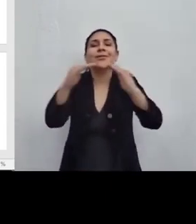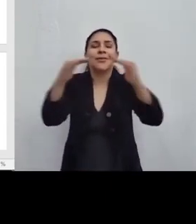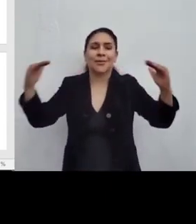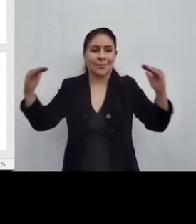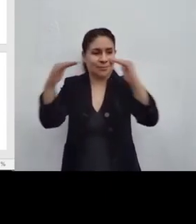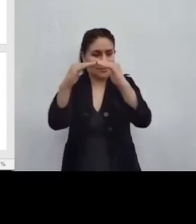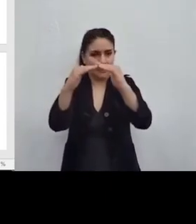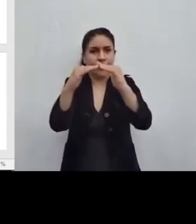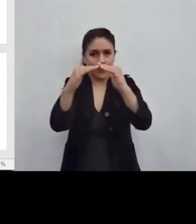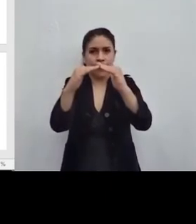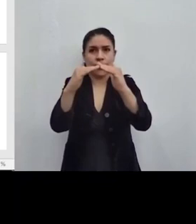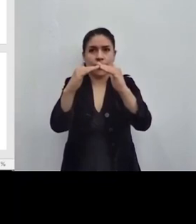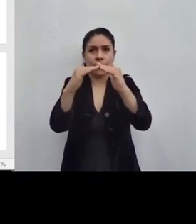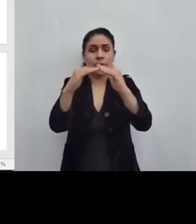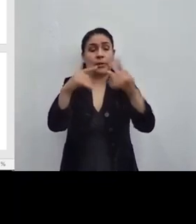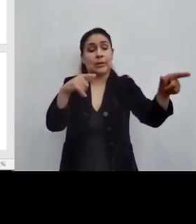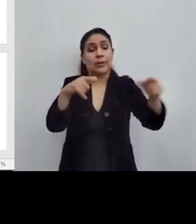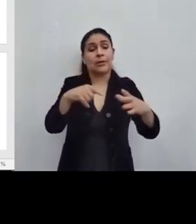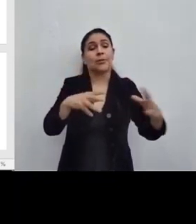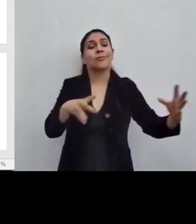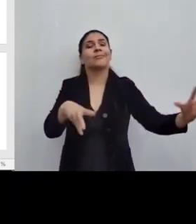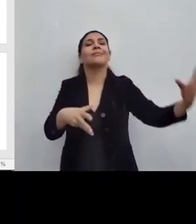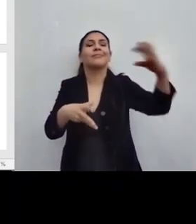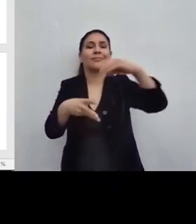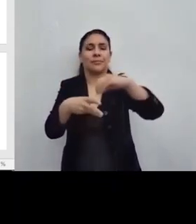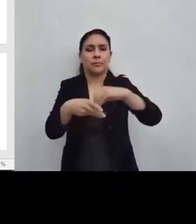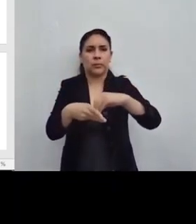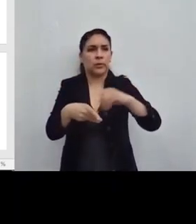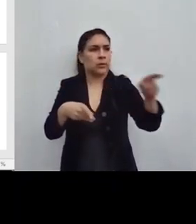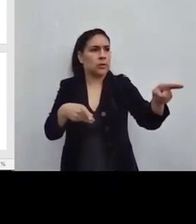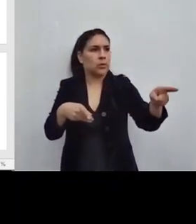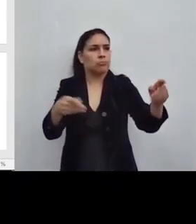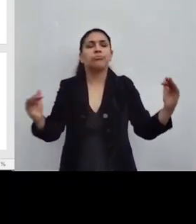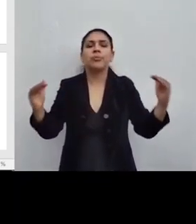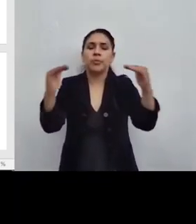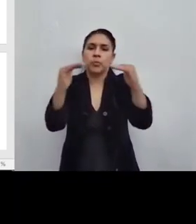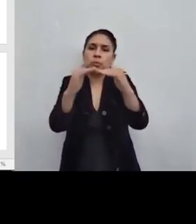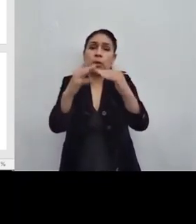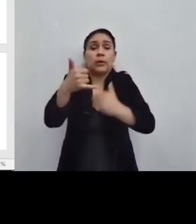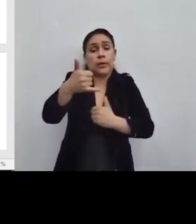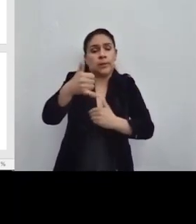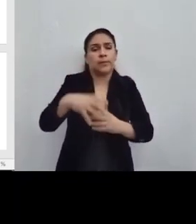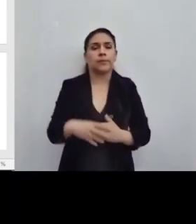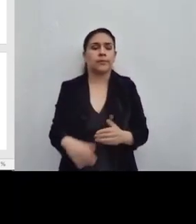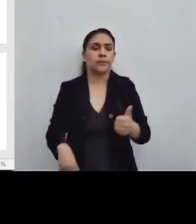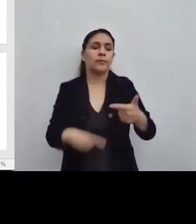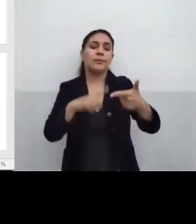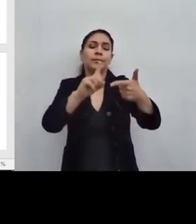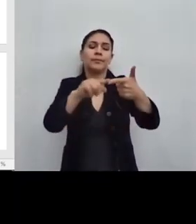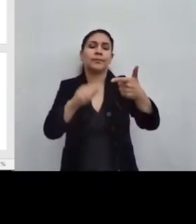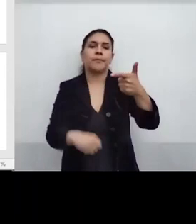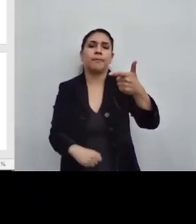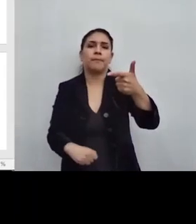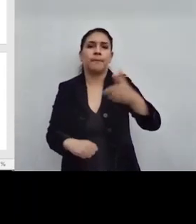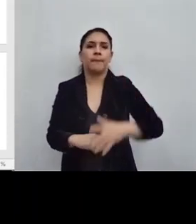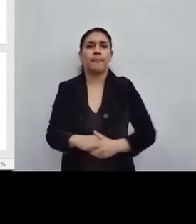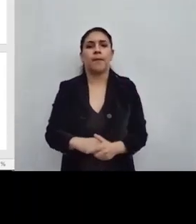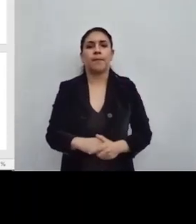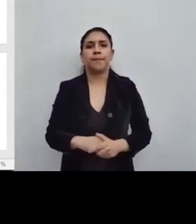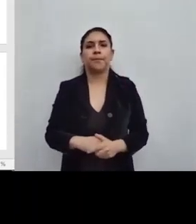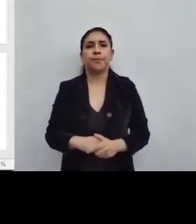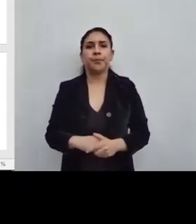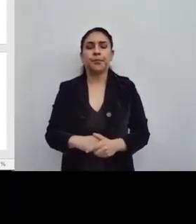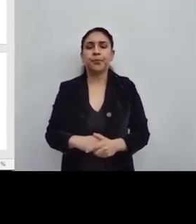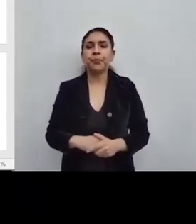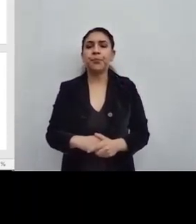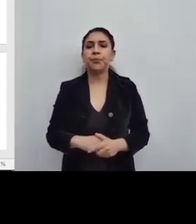afirmativas para la inclusión de personas en situación de discapacidad. Y séptima, prestar servicios de